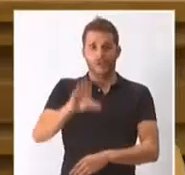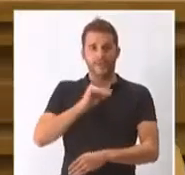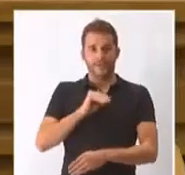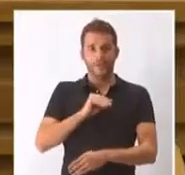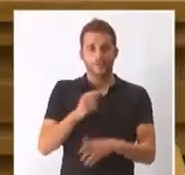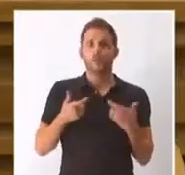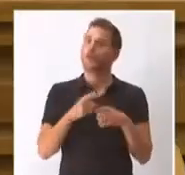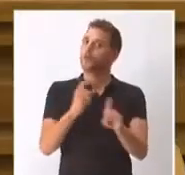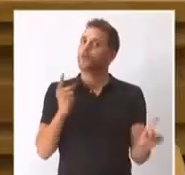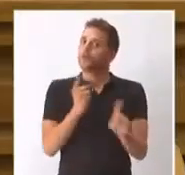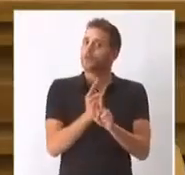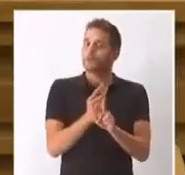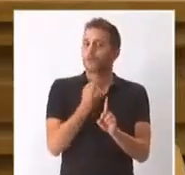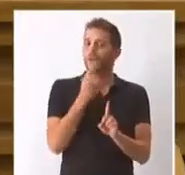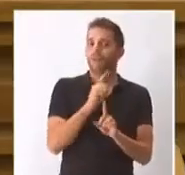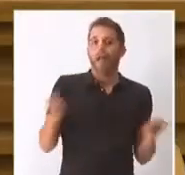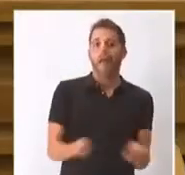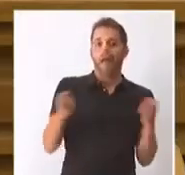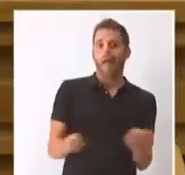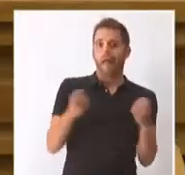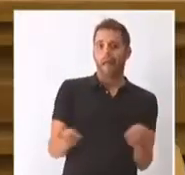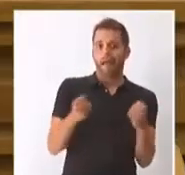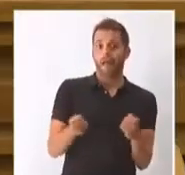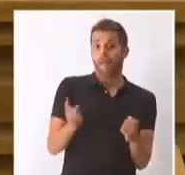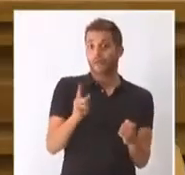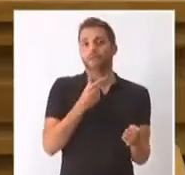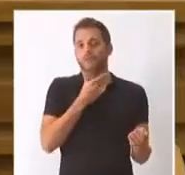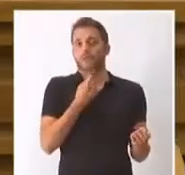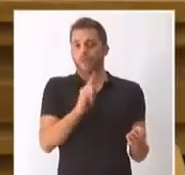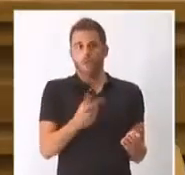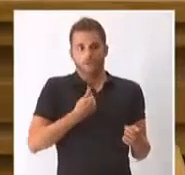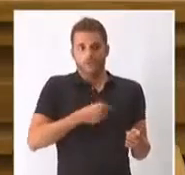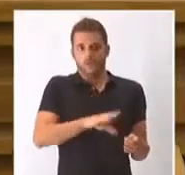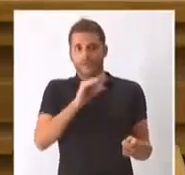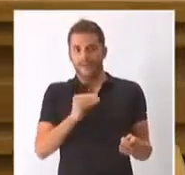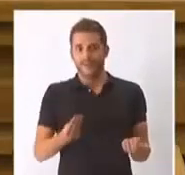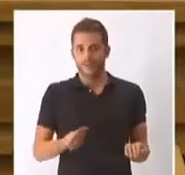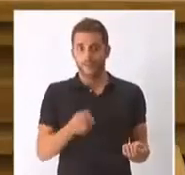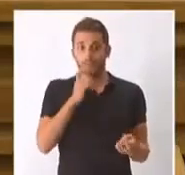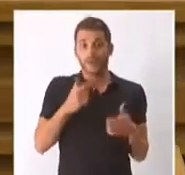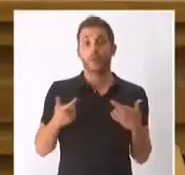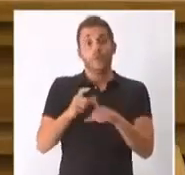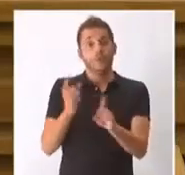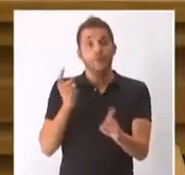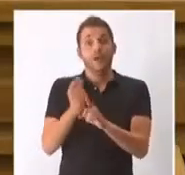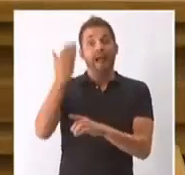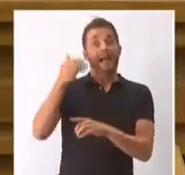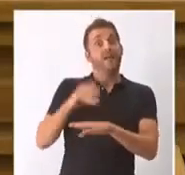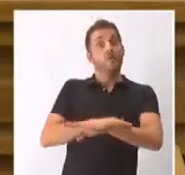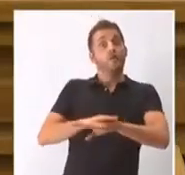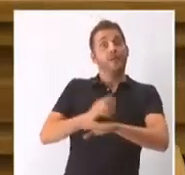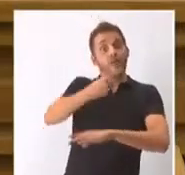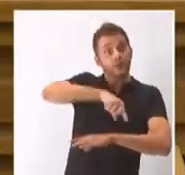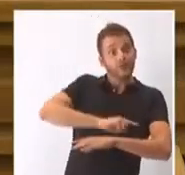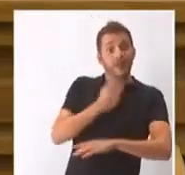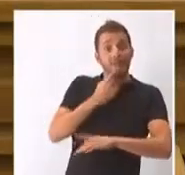guste que el presidente haga muchos anuncios pero imagínense lo que le podía gustar a la oposición antes cuando estaban ustedes gobernando que hacían